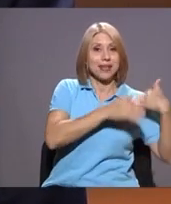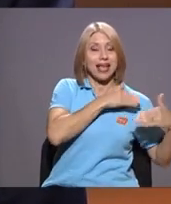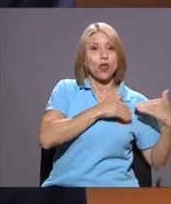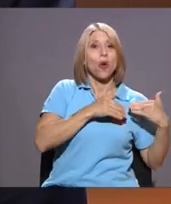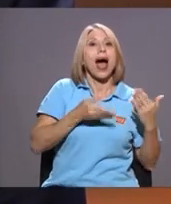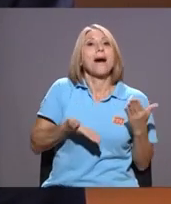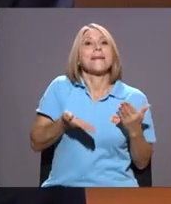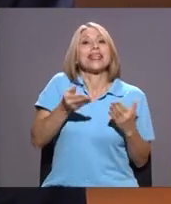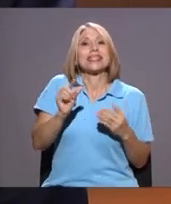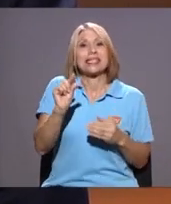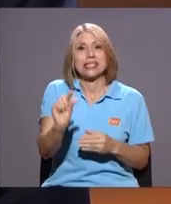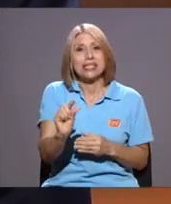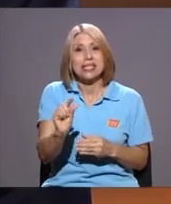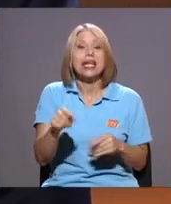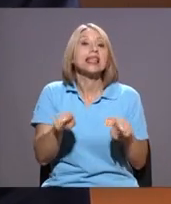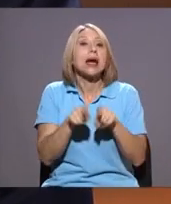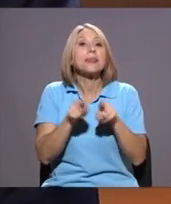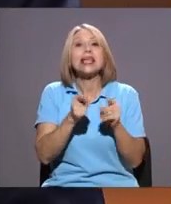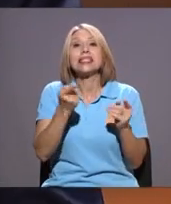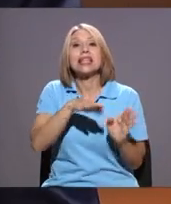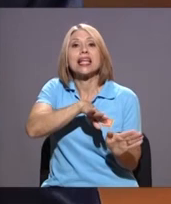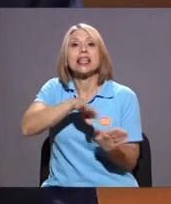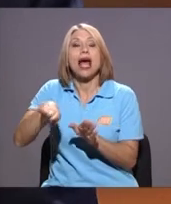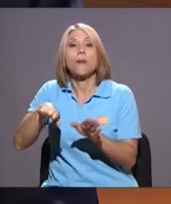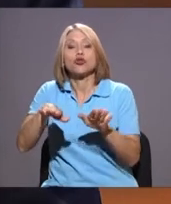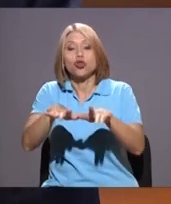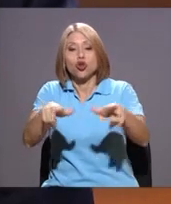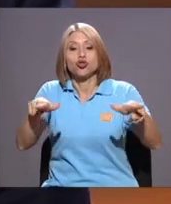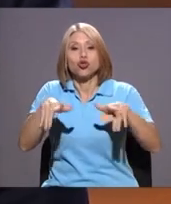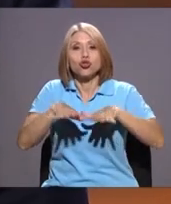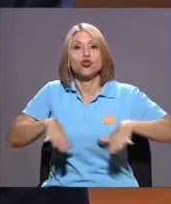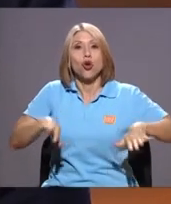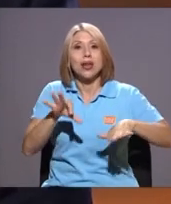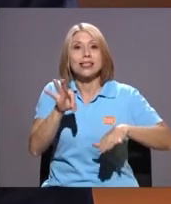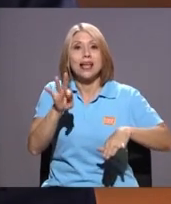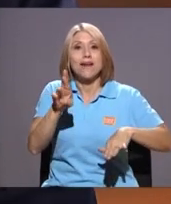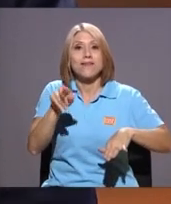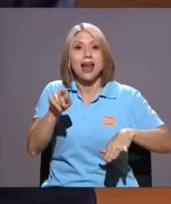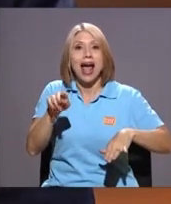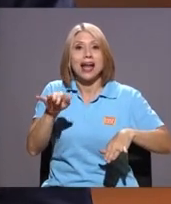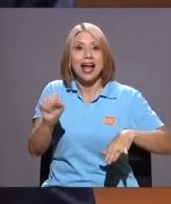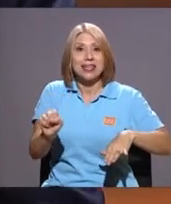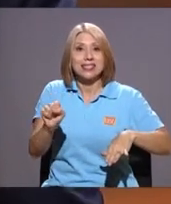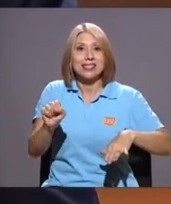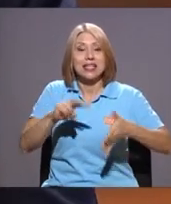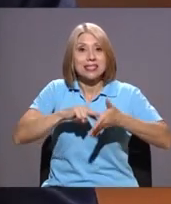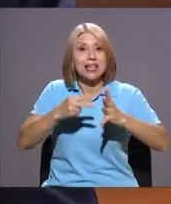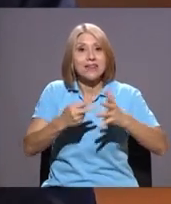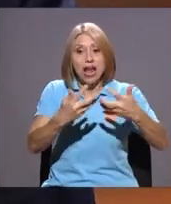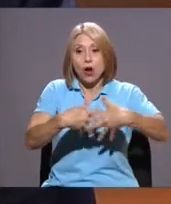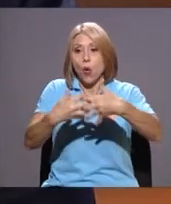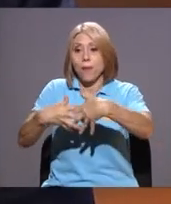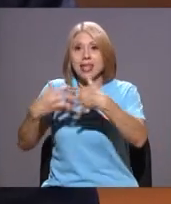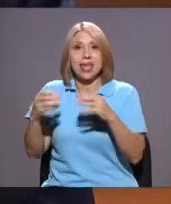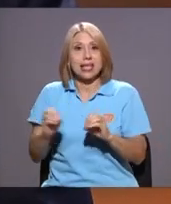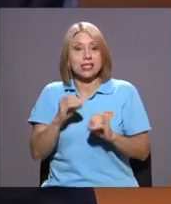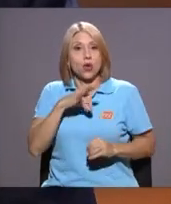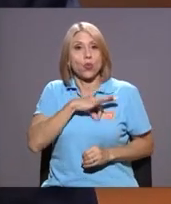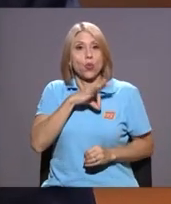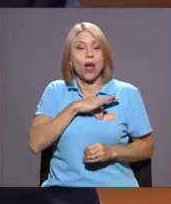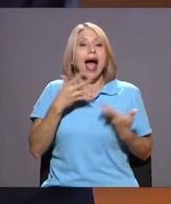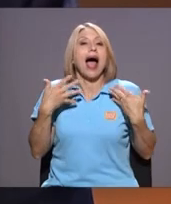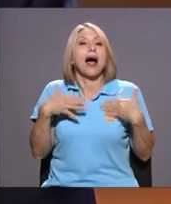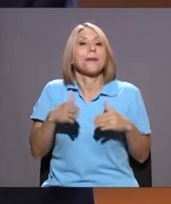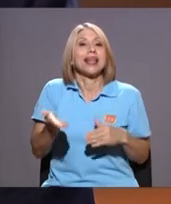régimen de zonas francas el régimen que se llama definitivo o sea las compañías que no tienen ningún tipo de incentivo apenas